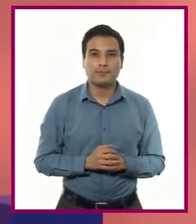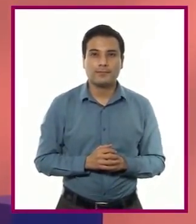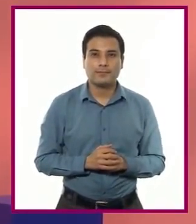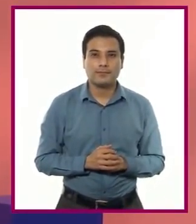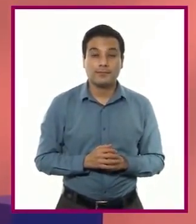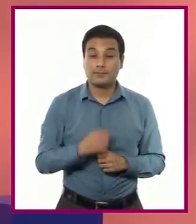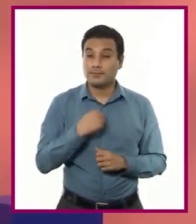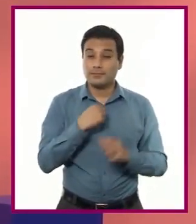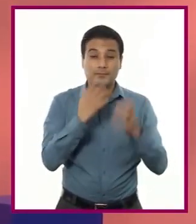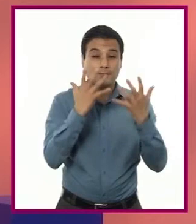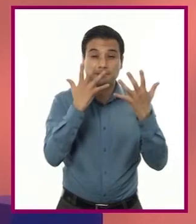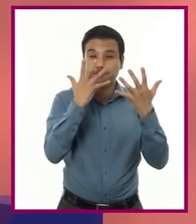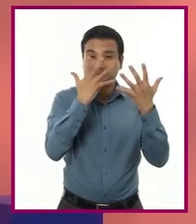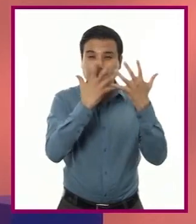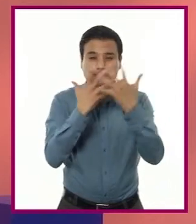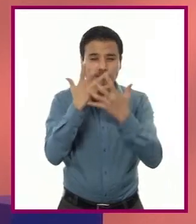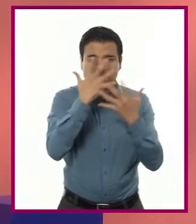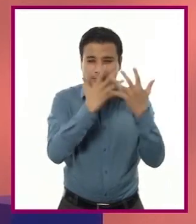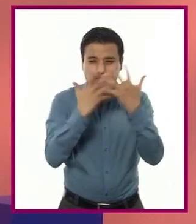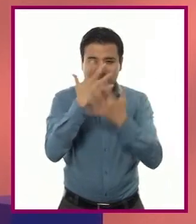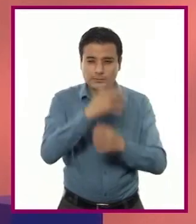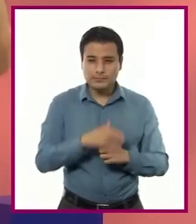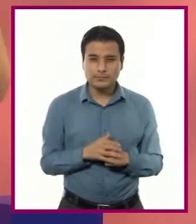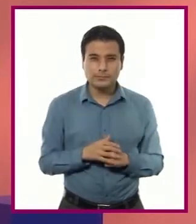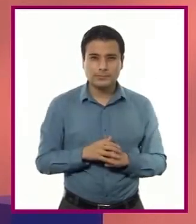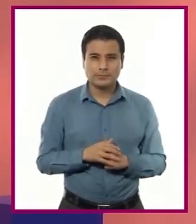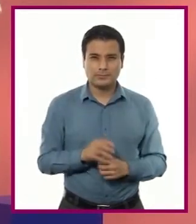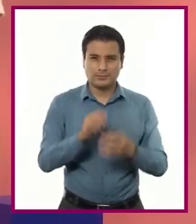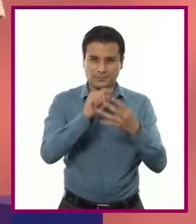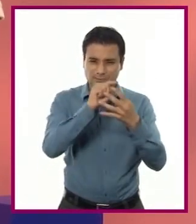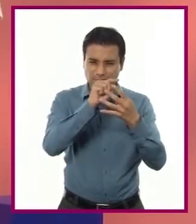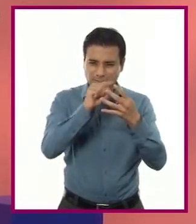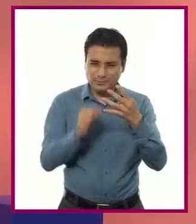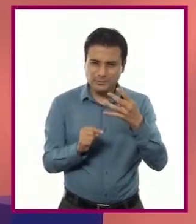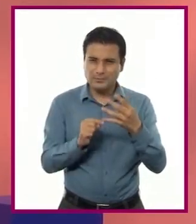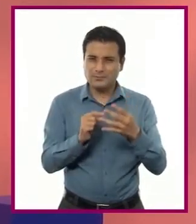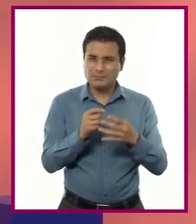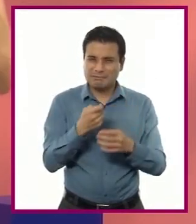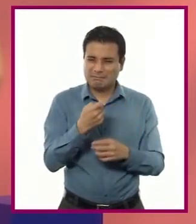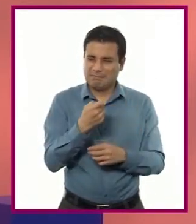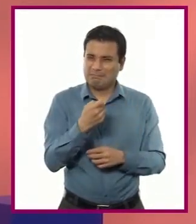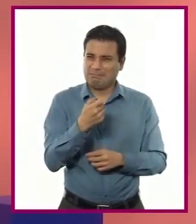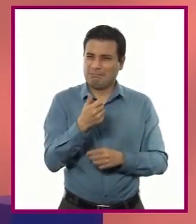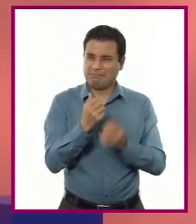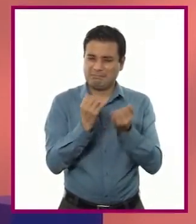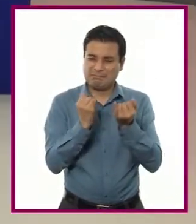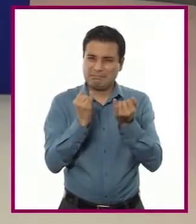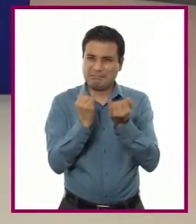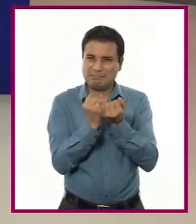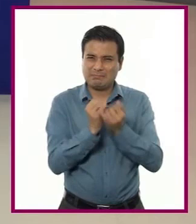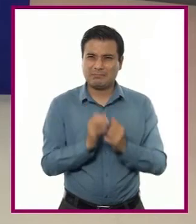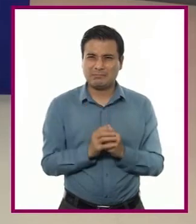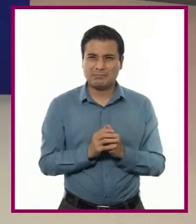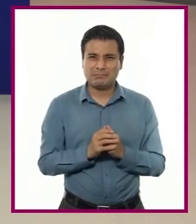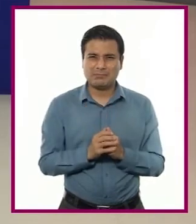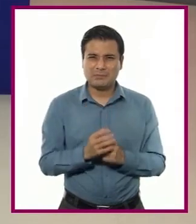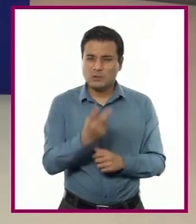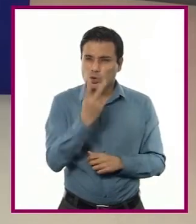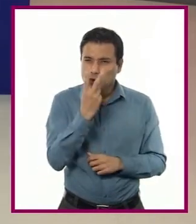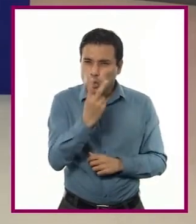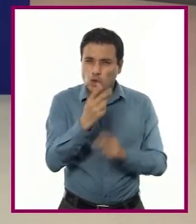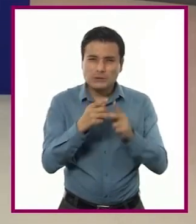Estoy un poco confundido. Las 4 opciones son muy parecidas, empezando porque 2 empiezan igual,